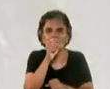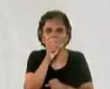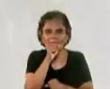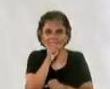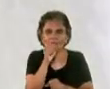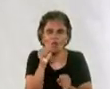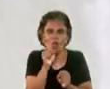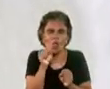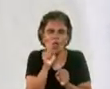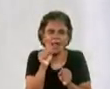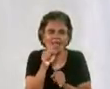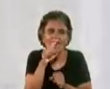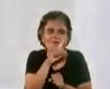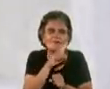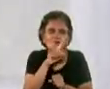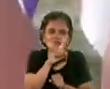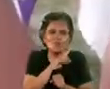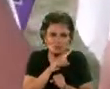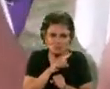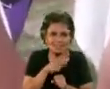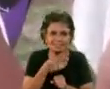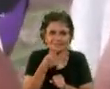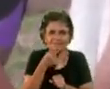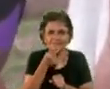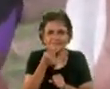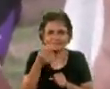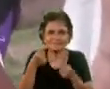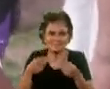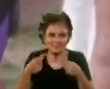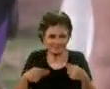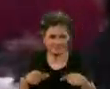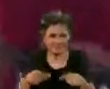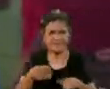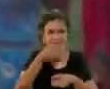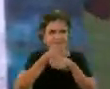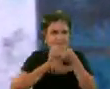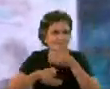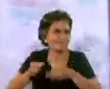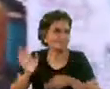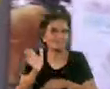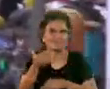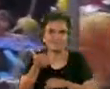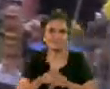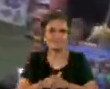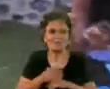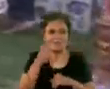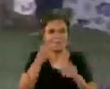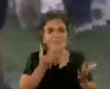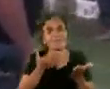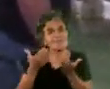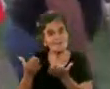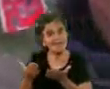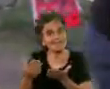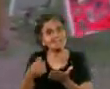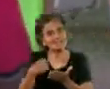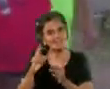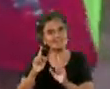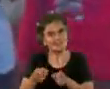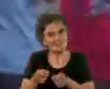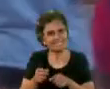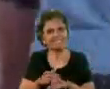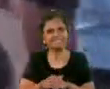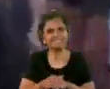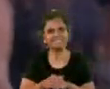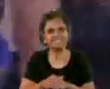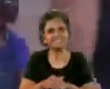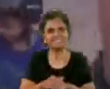durazno, melón, naranja, chocolatada y solo eso. Traje más, pero ya se vendió todo. Cada vez que hay feria con los chicos, sí, ya son clientes todos